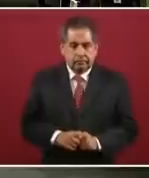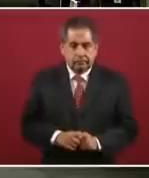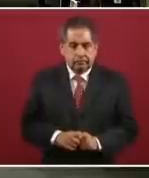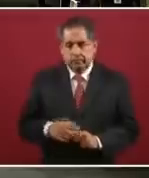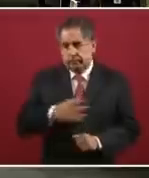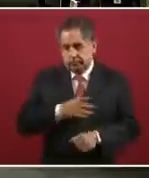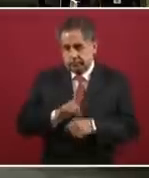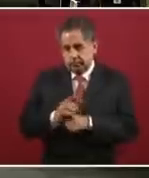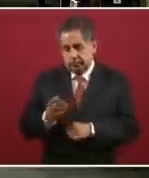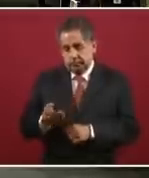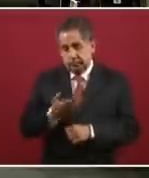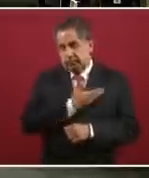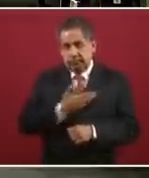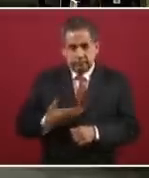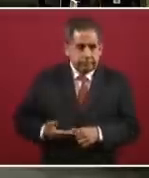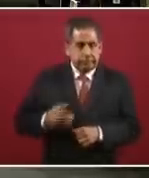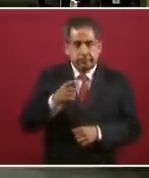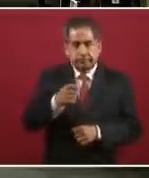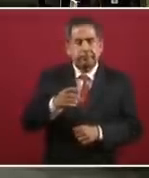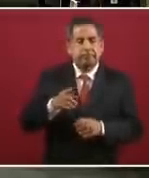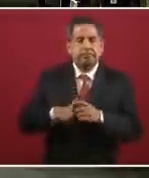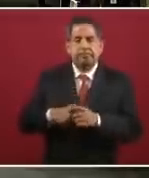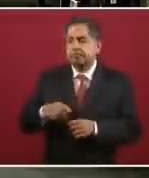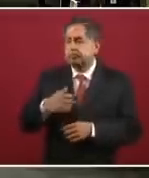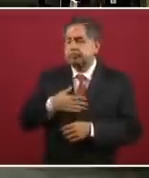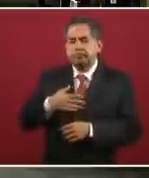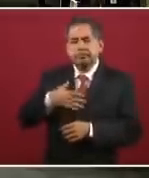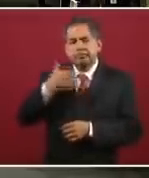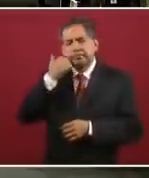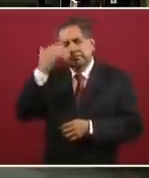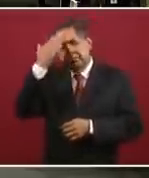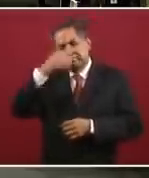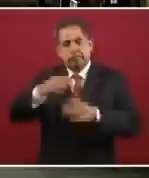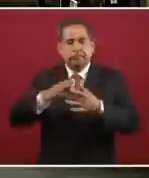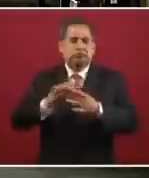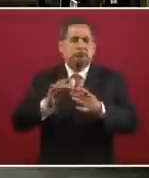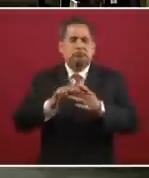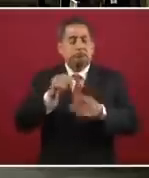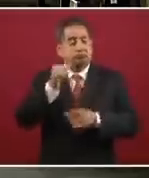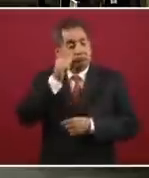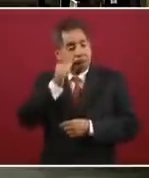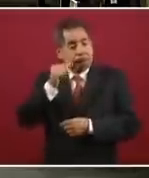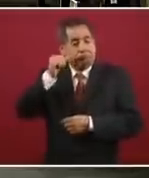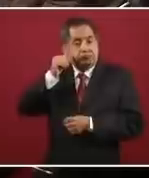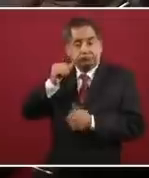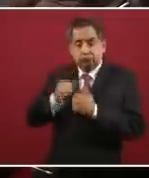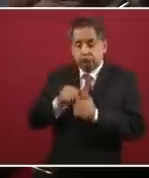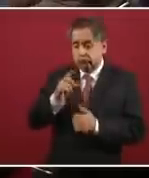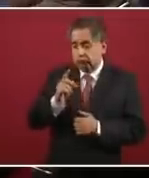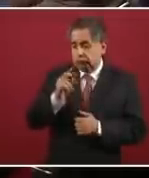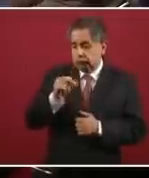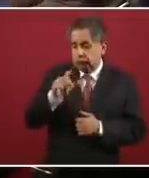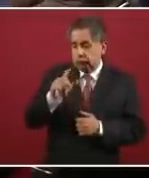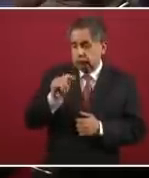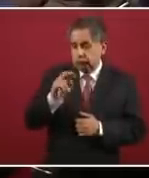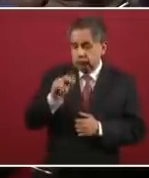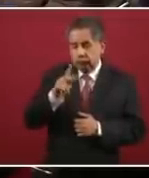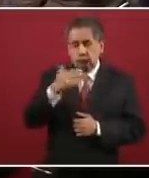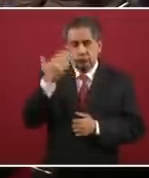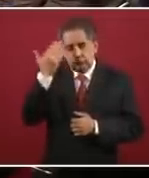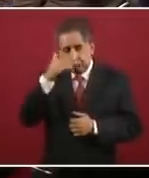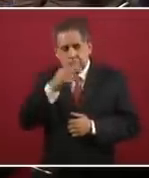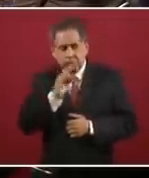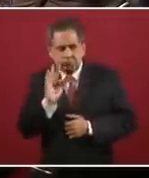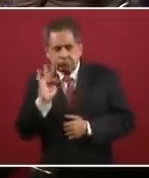Buenos días, presidente. Canciller Estefano Ochoa, de ADN 40. Nada más saber si en esta conversación que el día de ayer se sostuvo con Donald Trump se habló sobre una